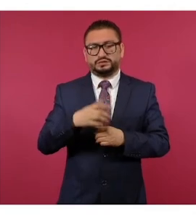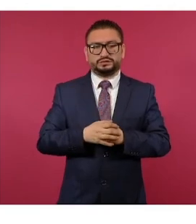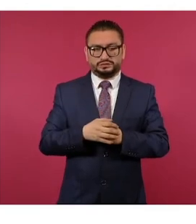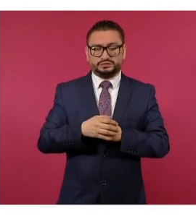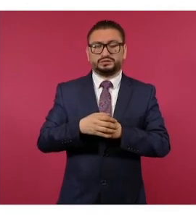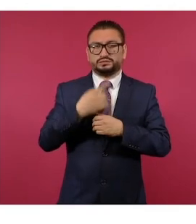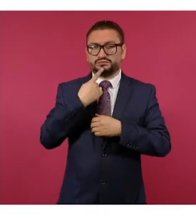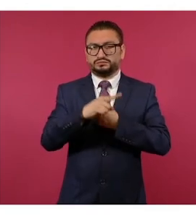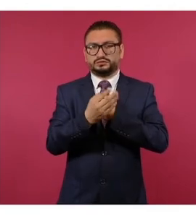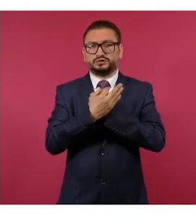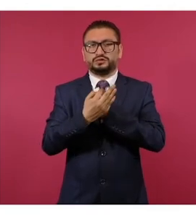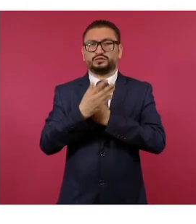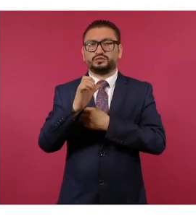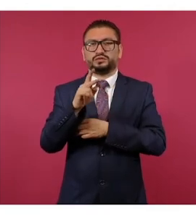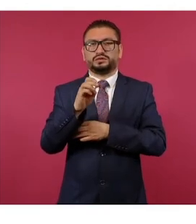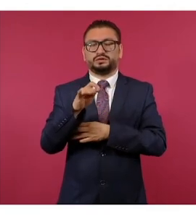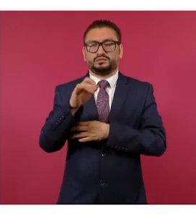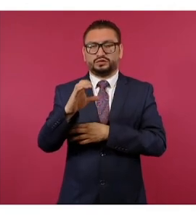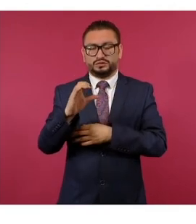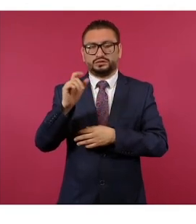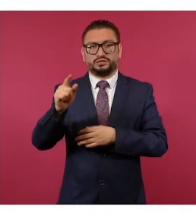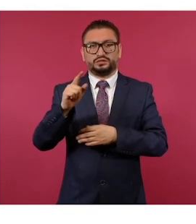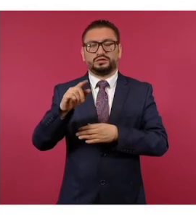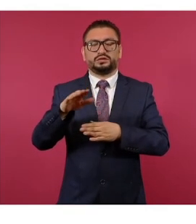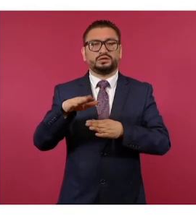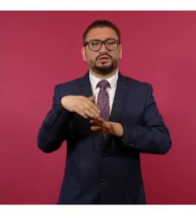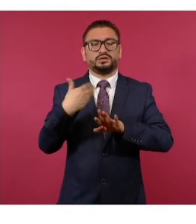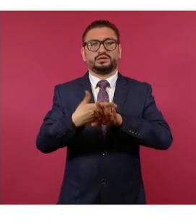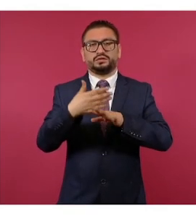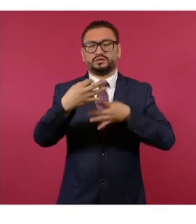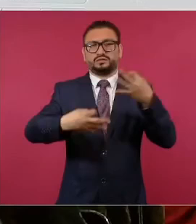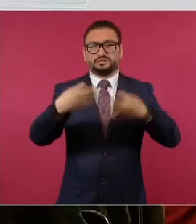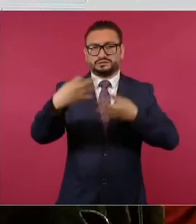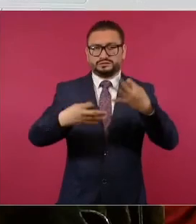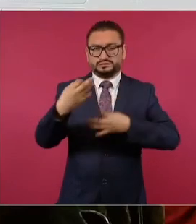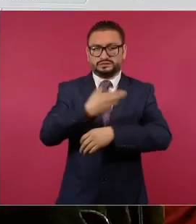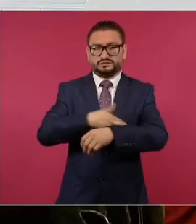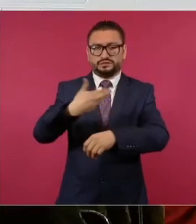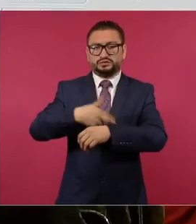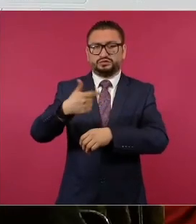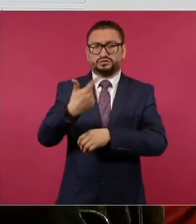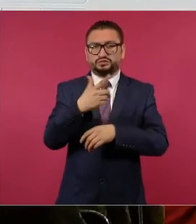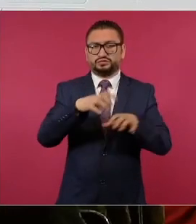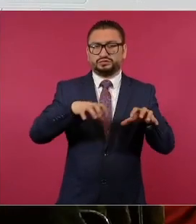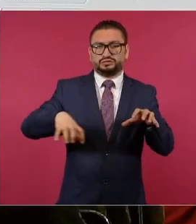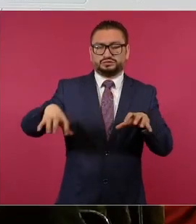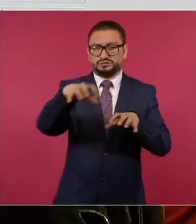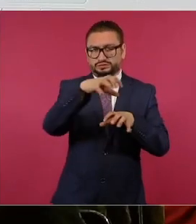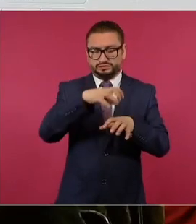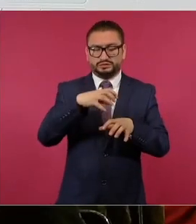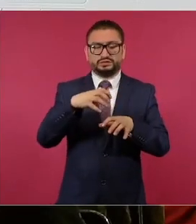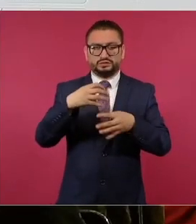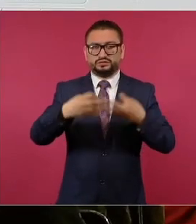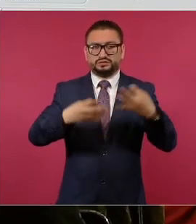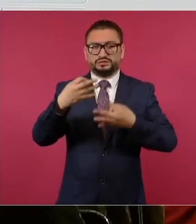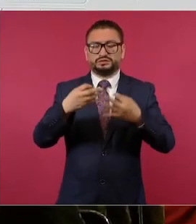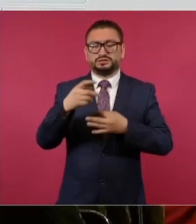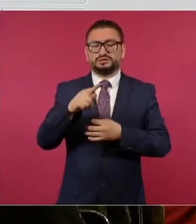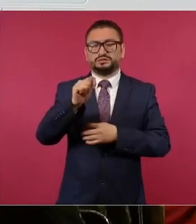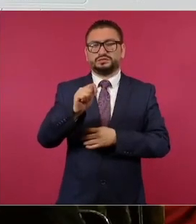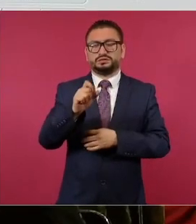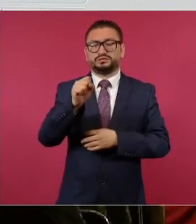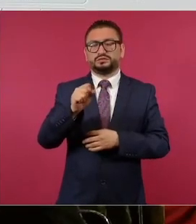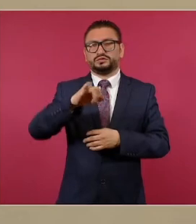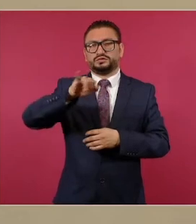fue promovido por Cuauhtémoc contra los jueces de trámite de las 12 unidades de gestión judicial del Tribunal Superior